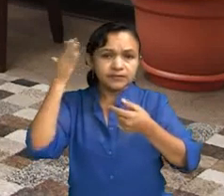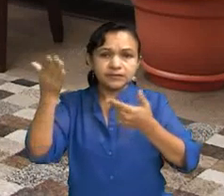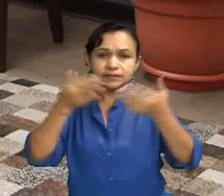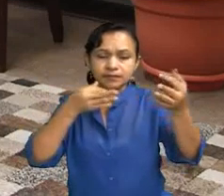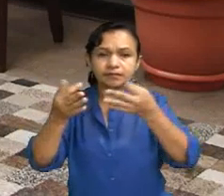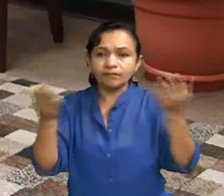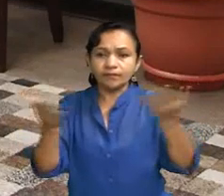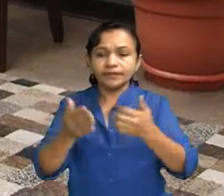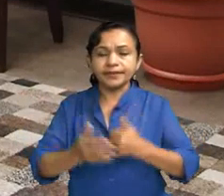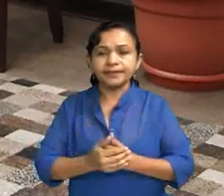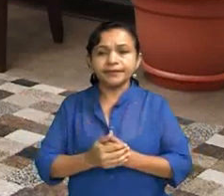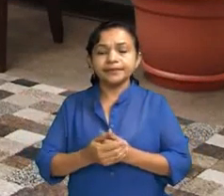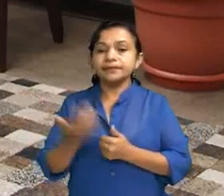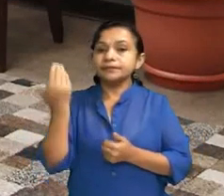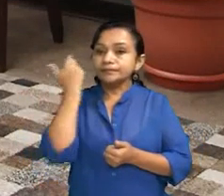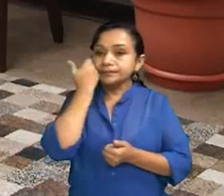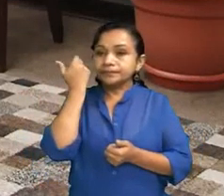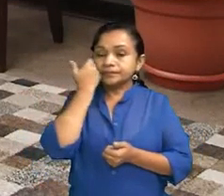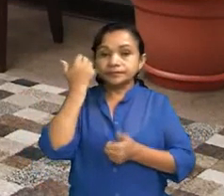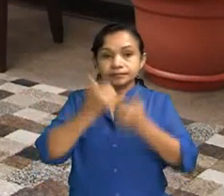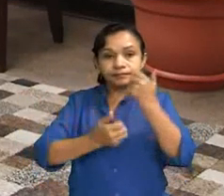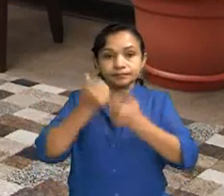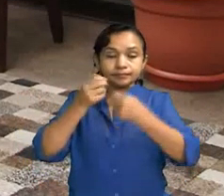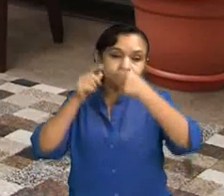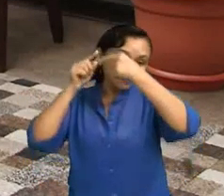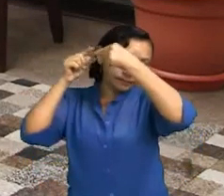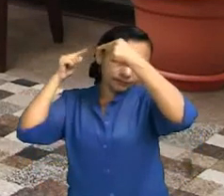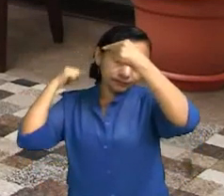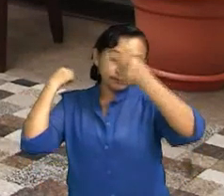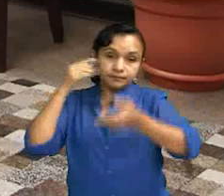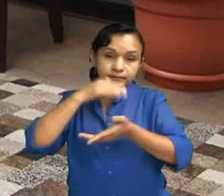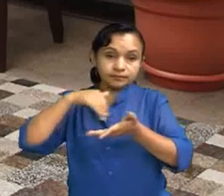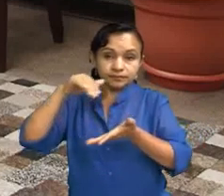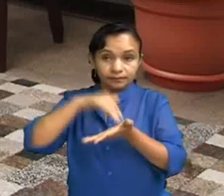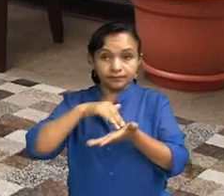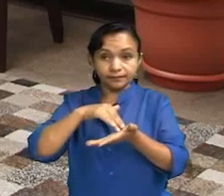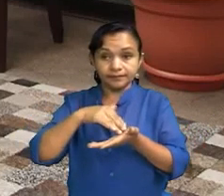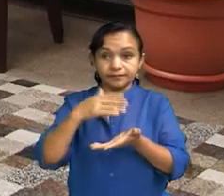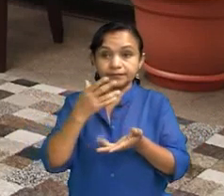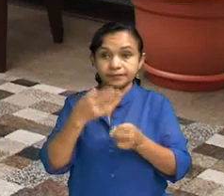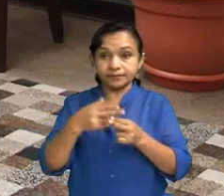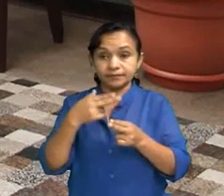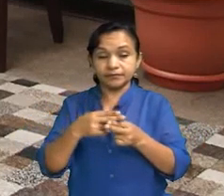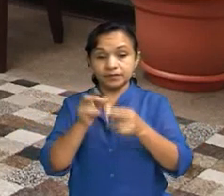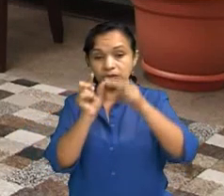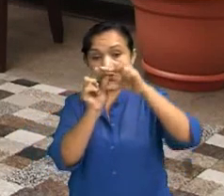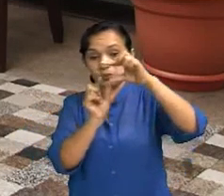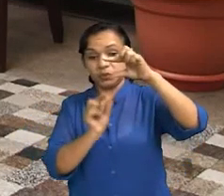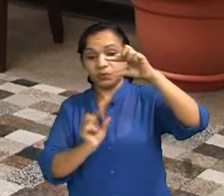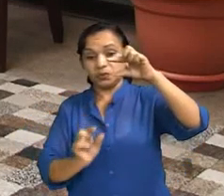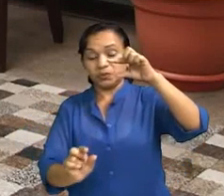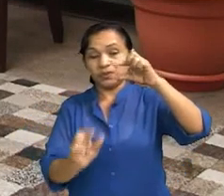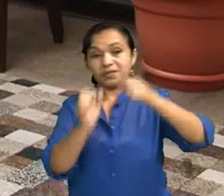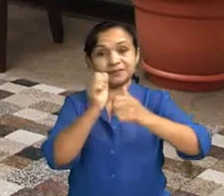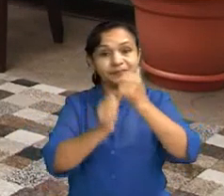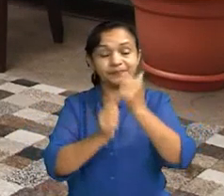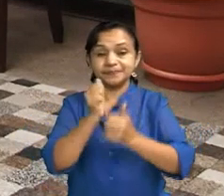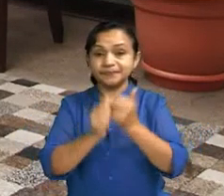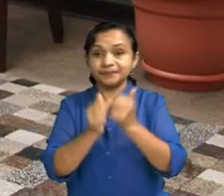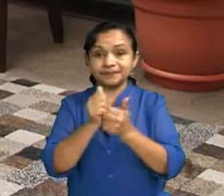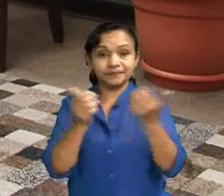sobre esto. Así es una enfermedad que afecta el sistema nervioso central, lo que nosotros llamamos la columna, pues lo que la